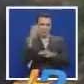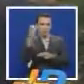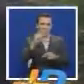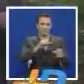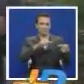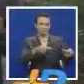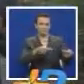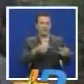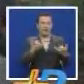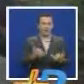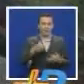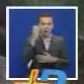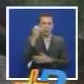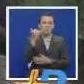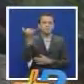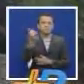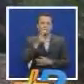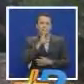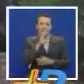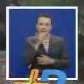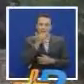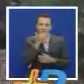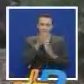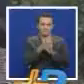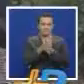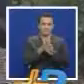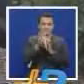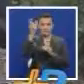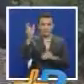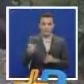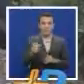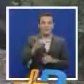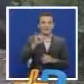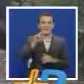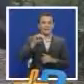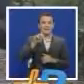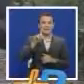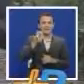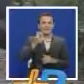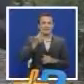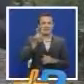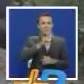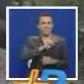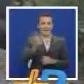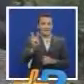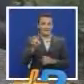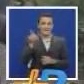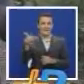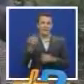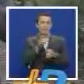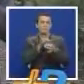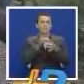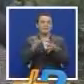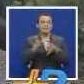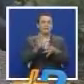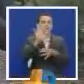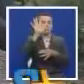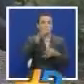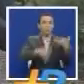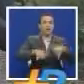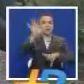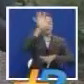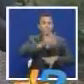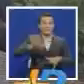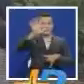y vamos a Colombia. El doctor Giovanni Ramírez, gerente de Intervalle, nos habla del cambio de fecha en los Juegos Departamentales, que a propósito en esta edición